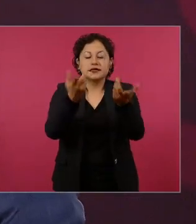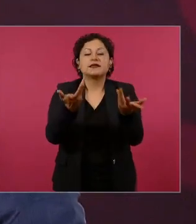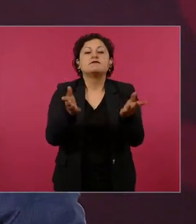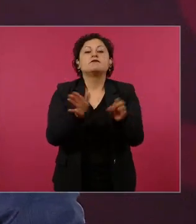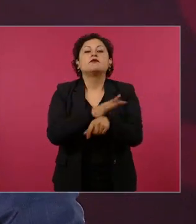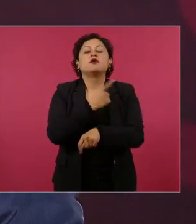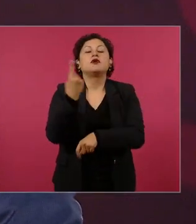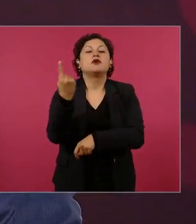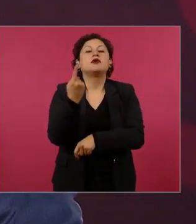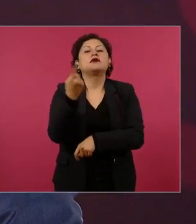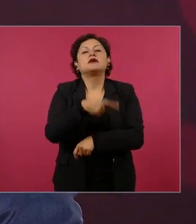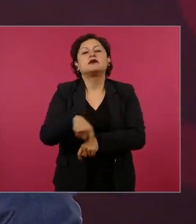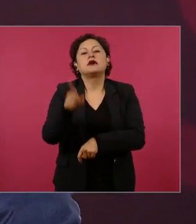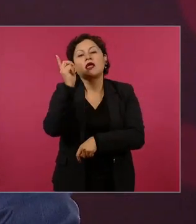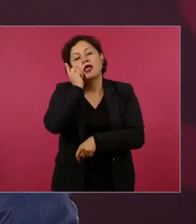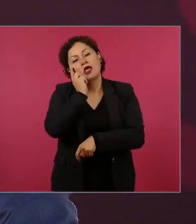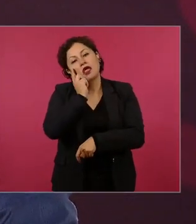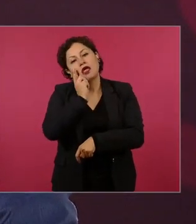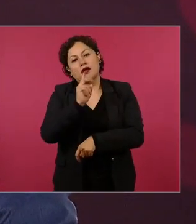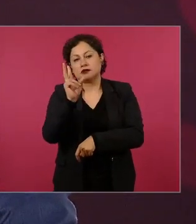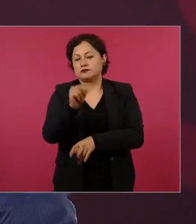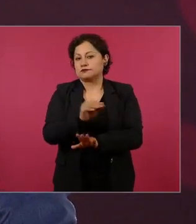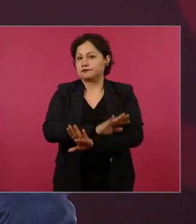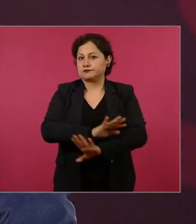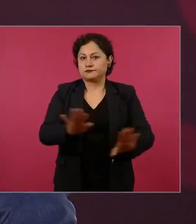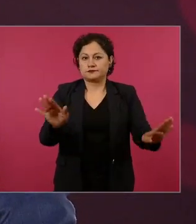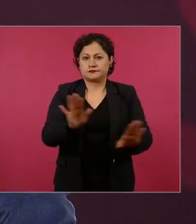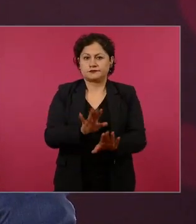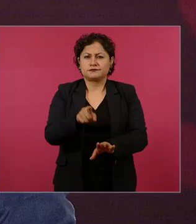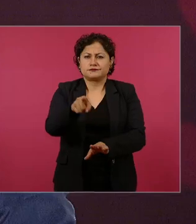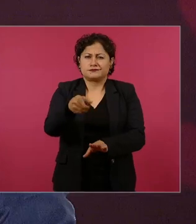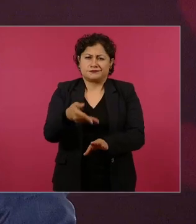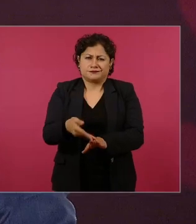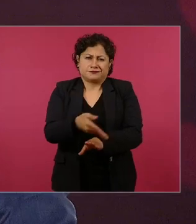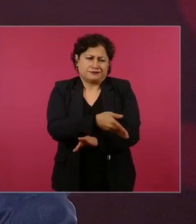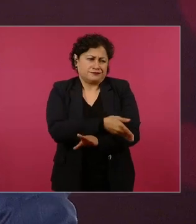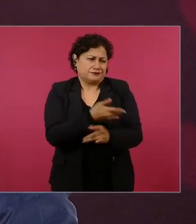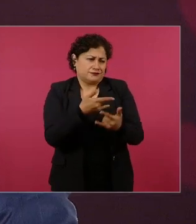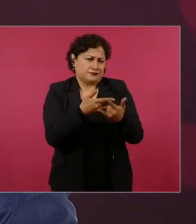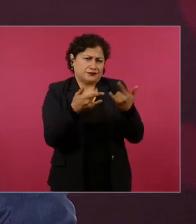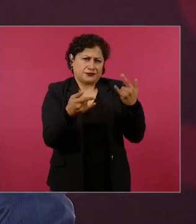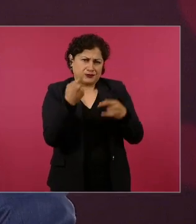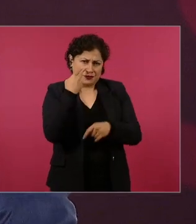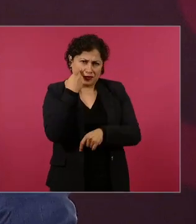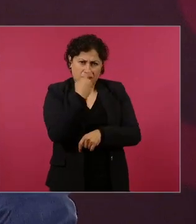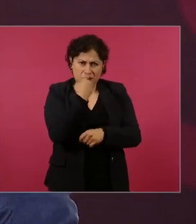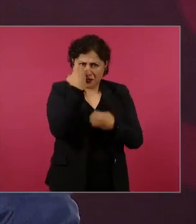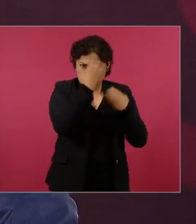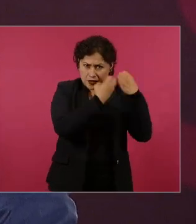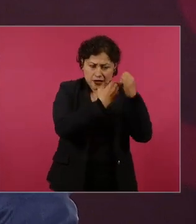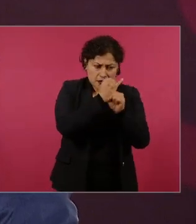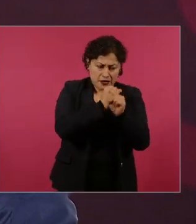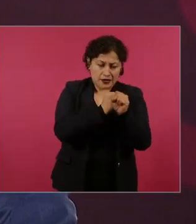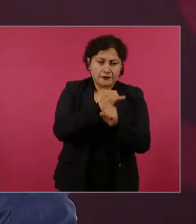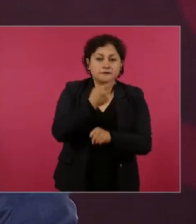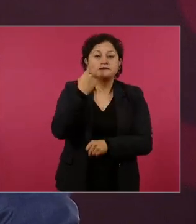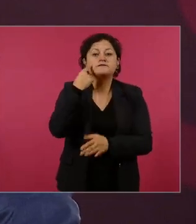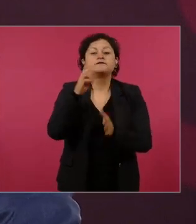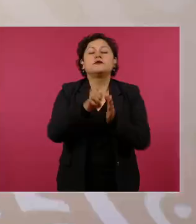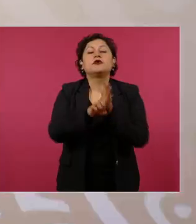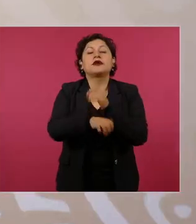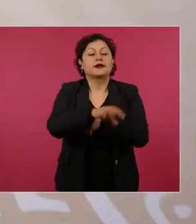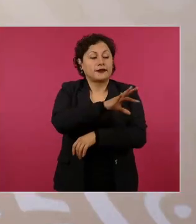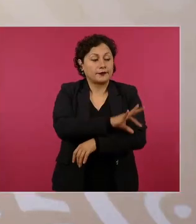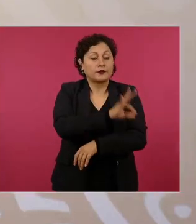Ahí está la historia, que es la maestra de la vida. El padre Hidalgo, padre de nuestra